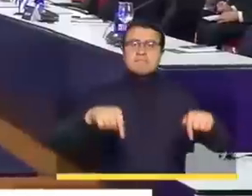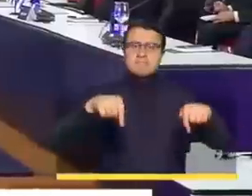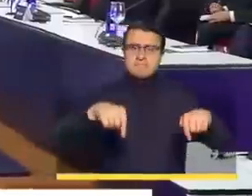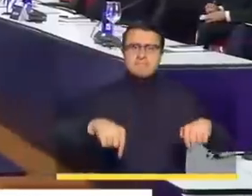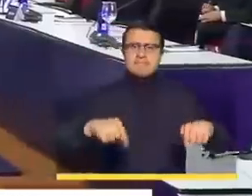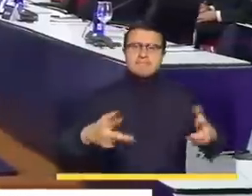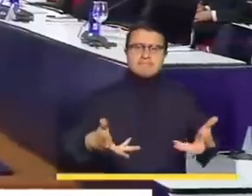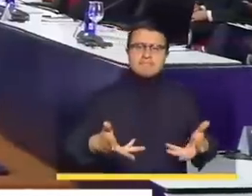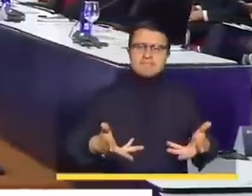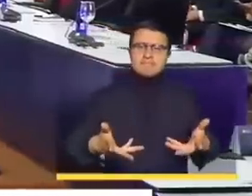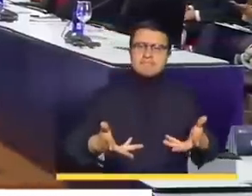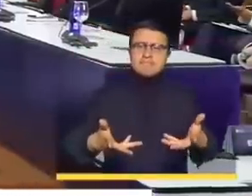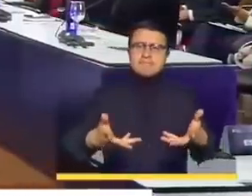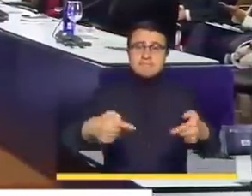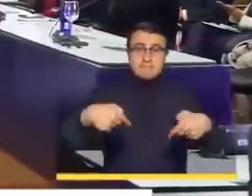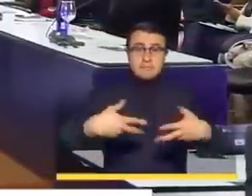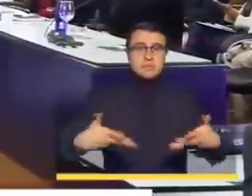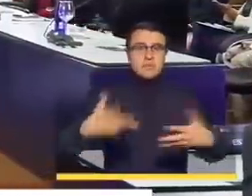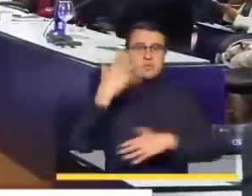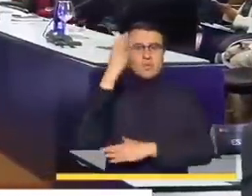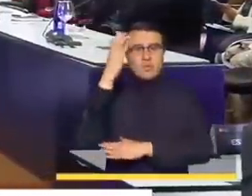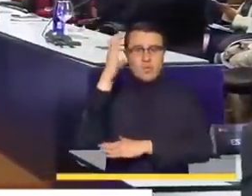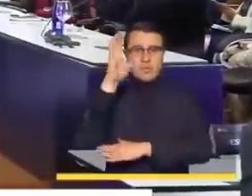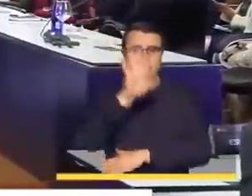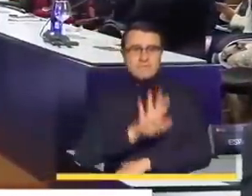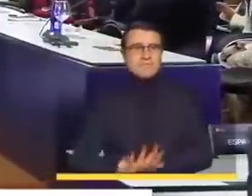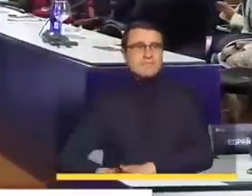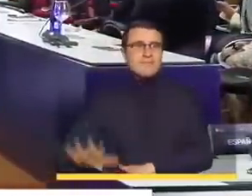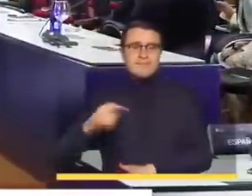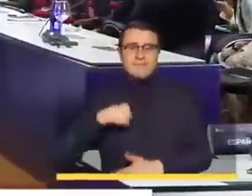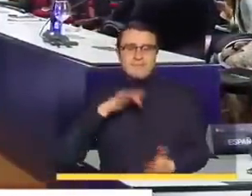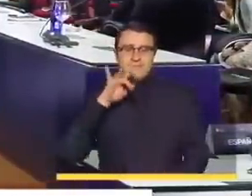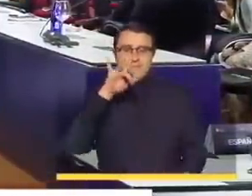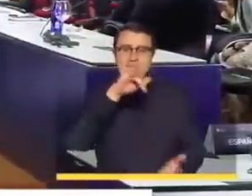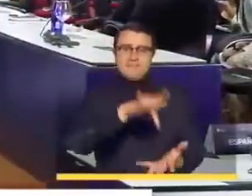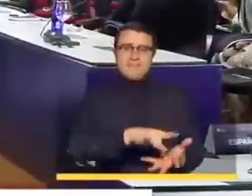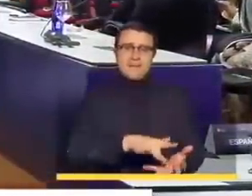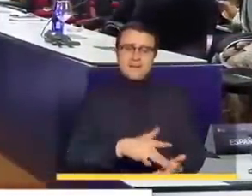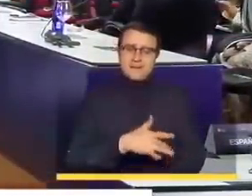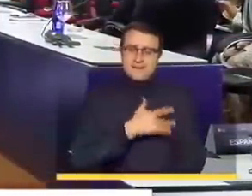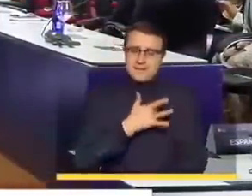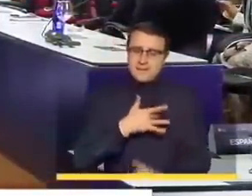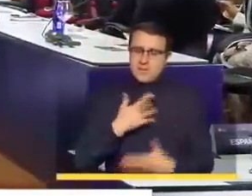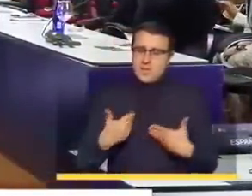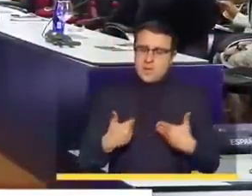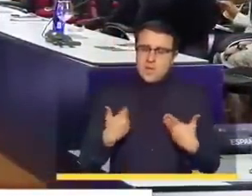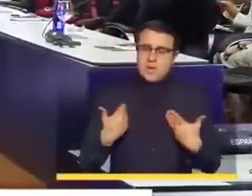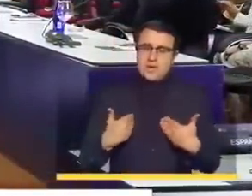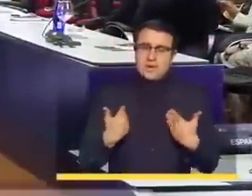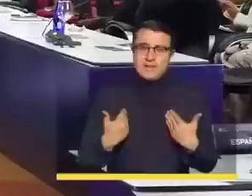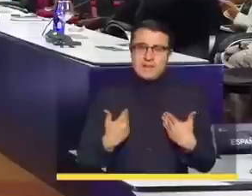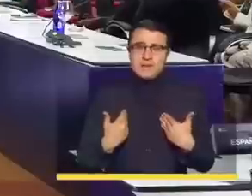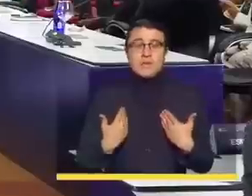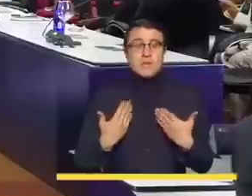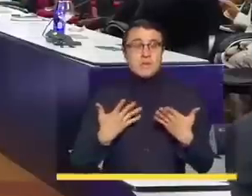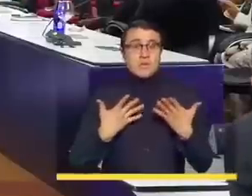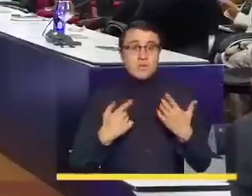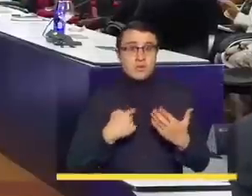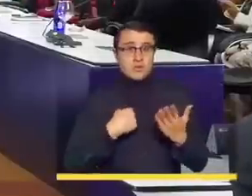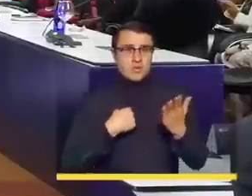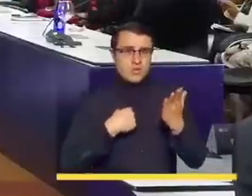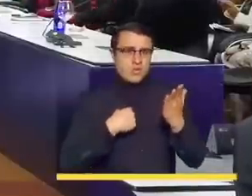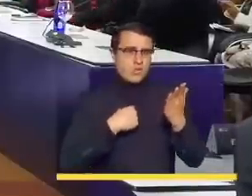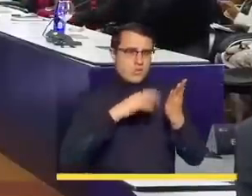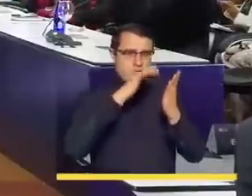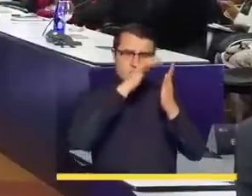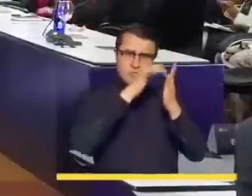en Colombia. La verdad que escribí un texto para leerlo, pero